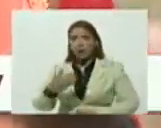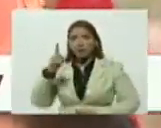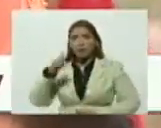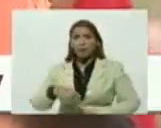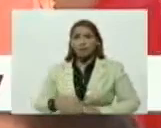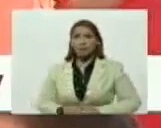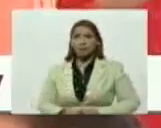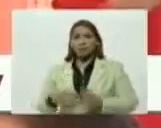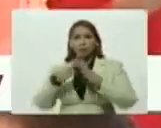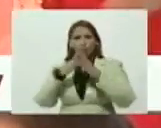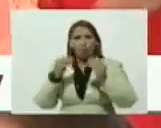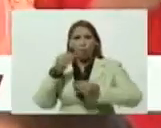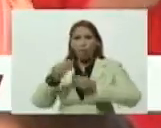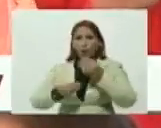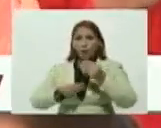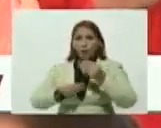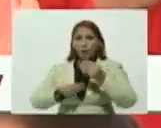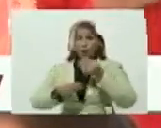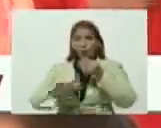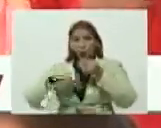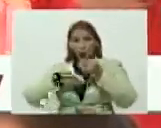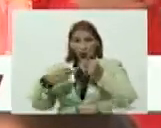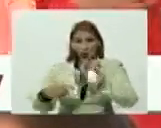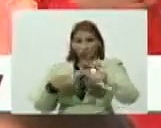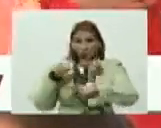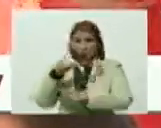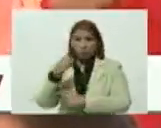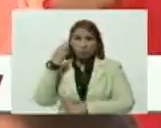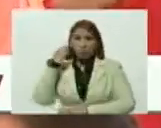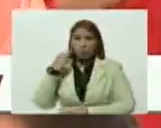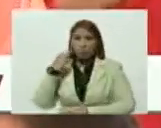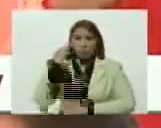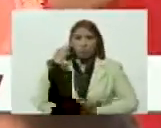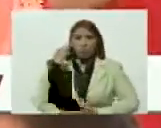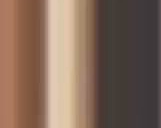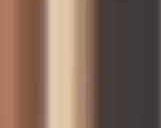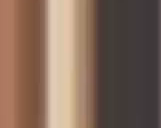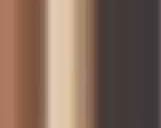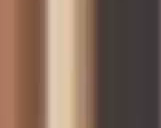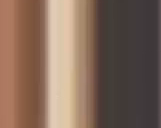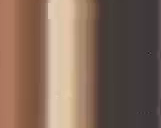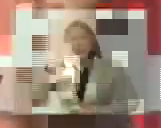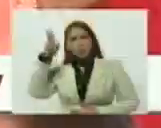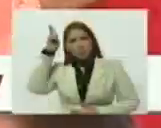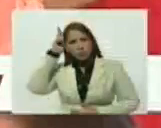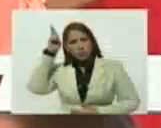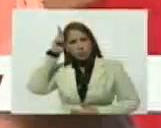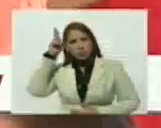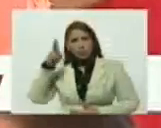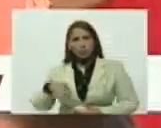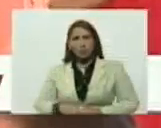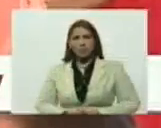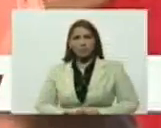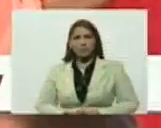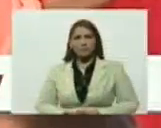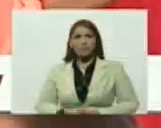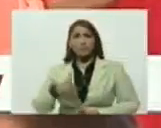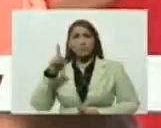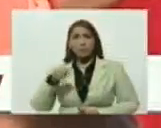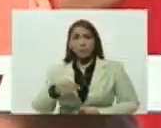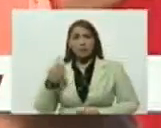todo lo que ha hecho nuestra bolivariana por nuestros pueblos indígenas. Pero debo